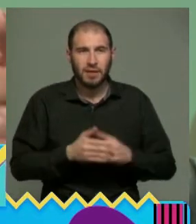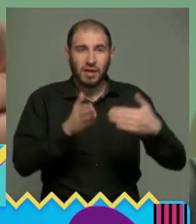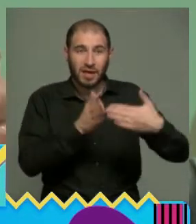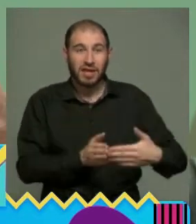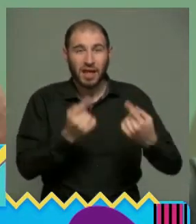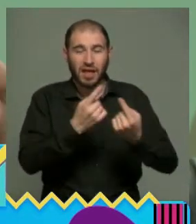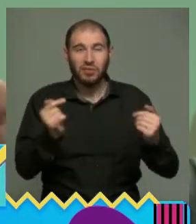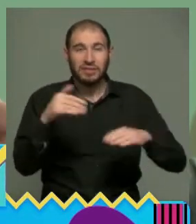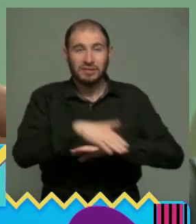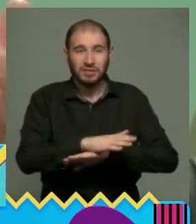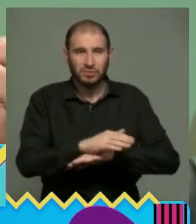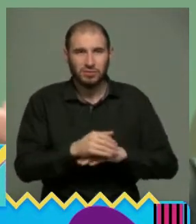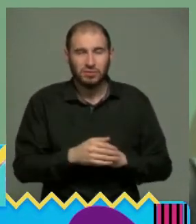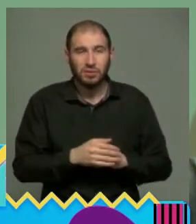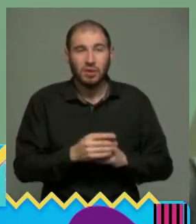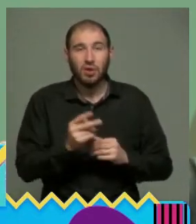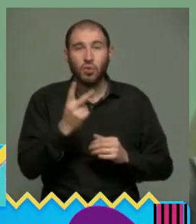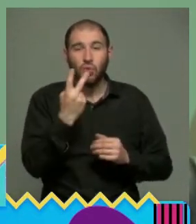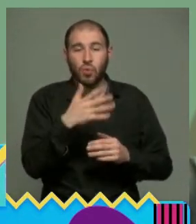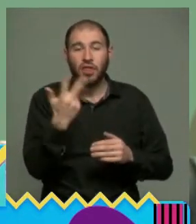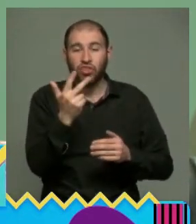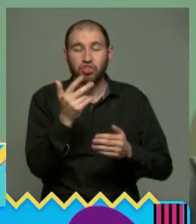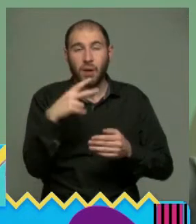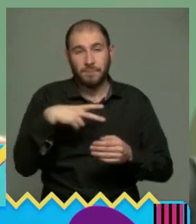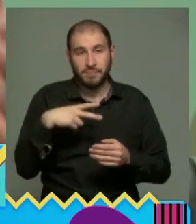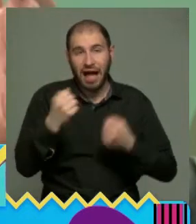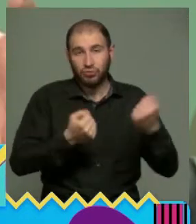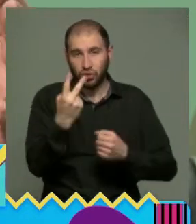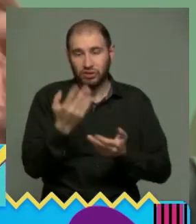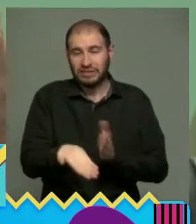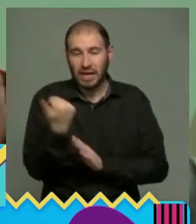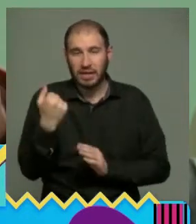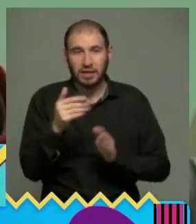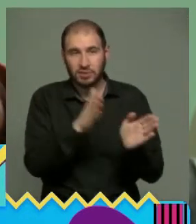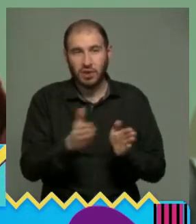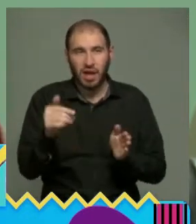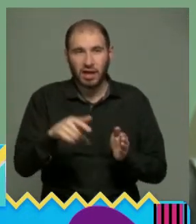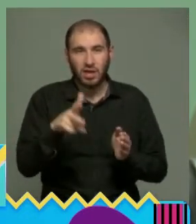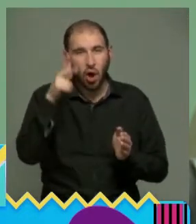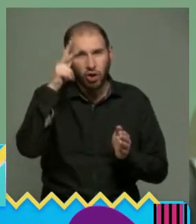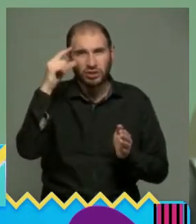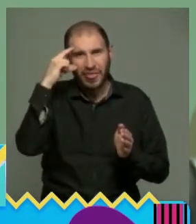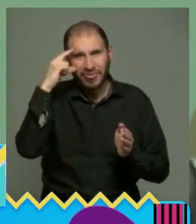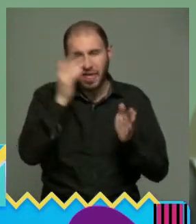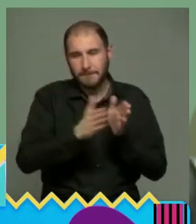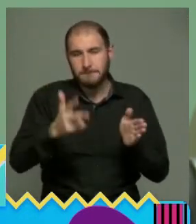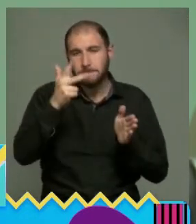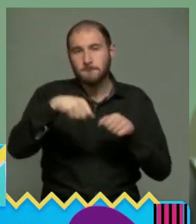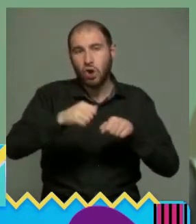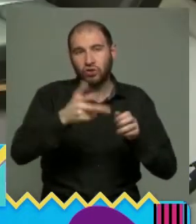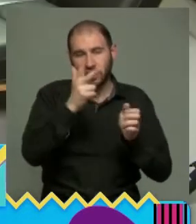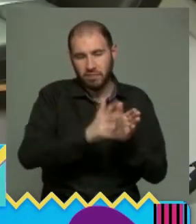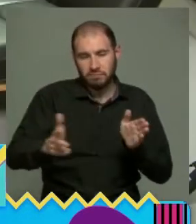del microcentro, se van a sacar 2 espacios de automóvil particular. Buenísimo. Y en esos 2 espacios caben Para 8 motos. o 10 espacios de motos. Ajá.